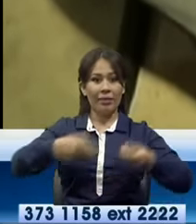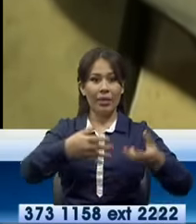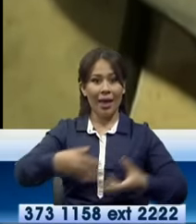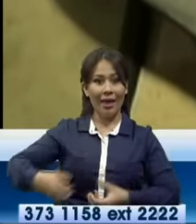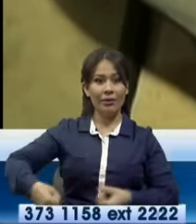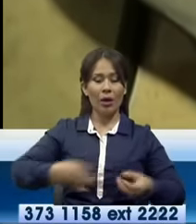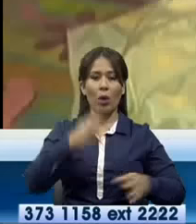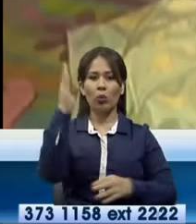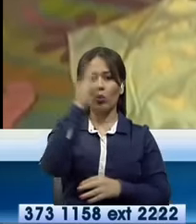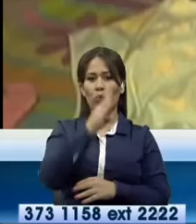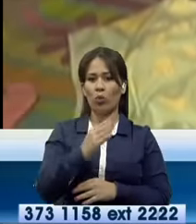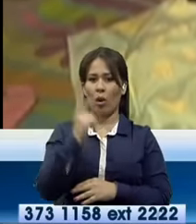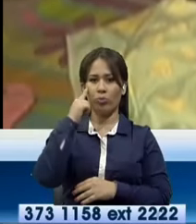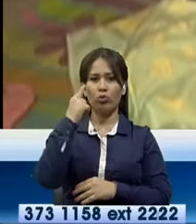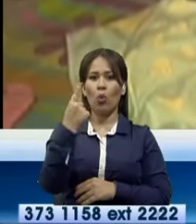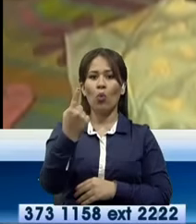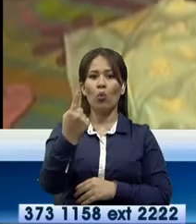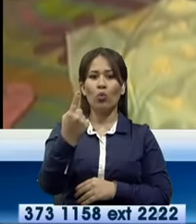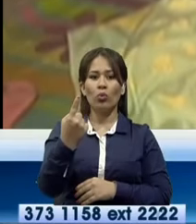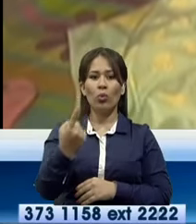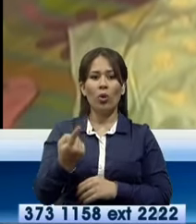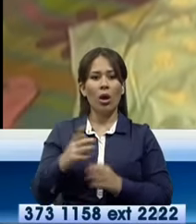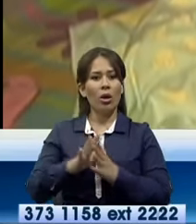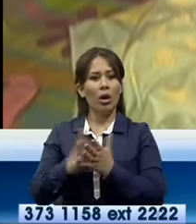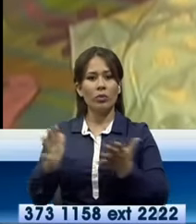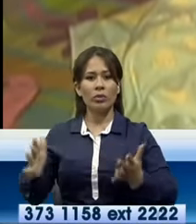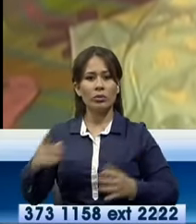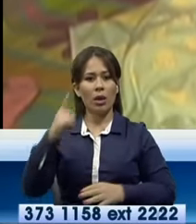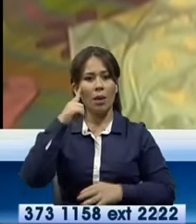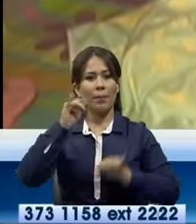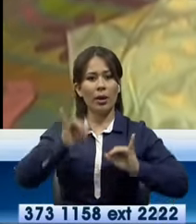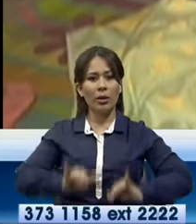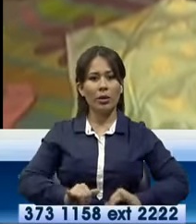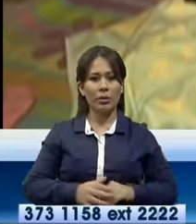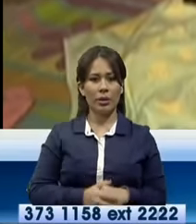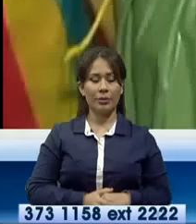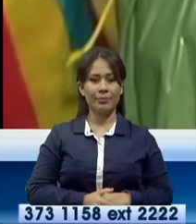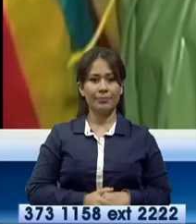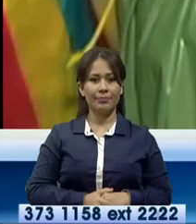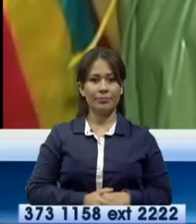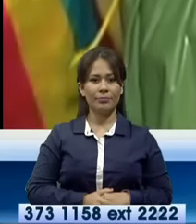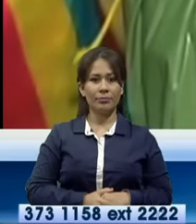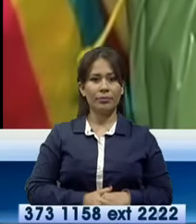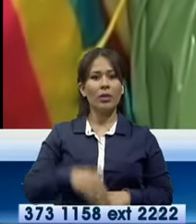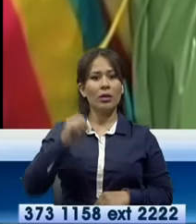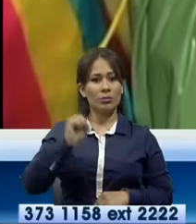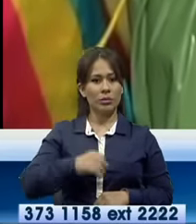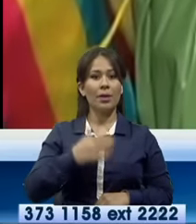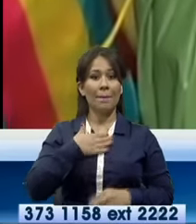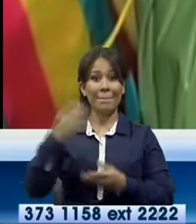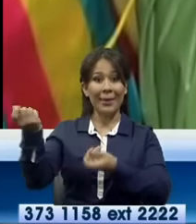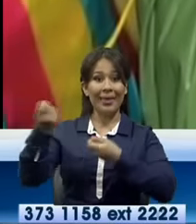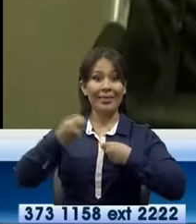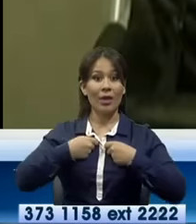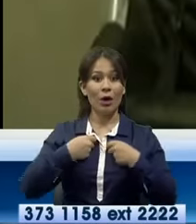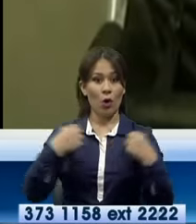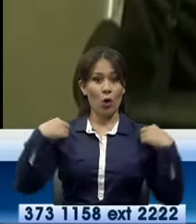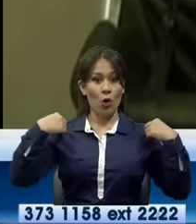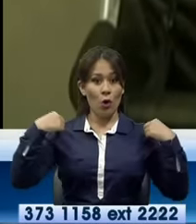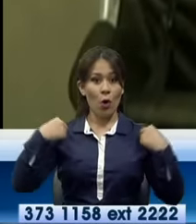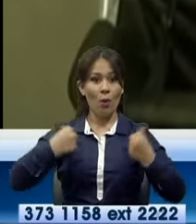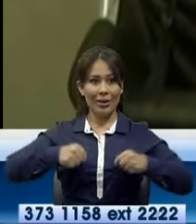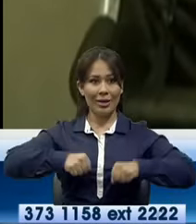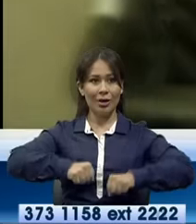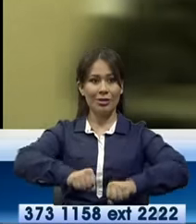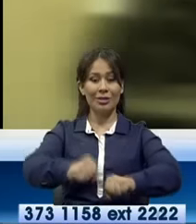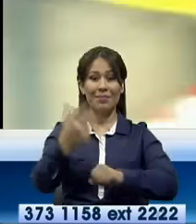que uno de sus angelitos ya no iba a estar para compartir con sus hermanas. Sí me dieron lo que es ropita, coche para las